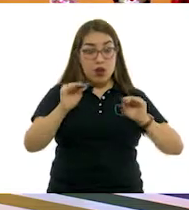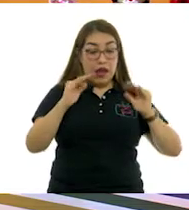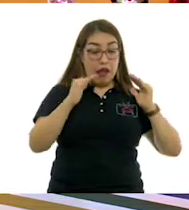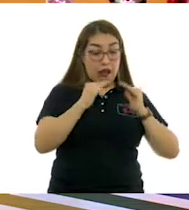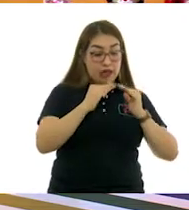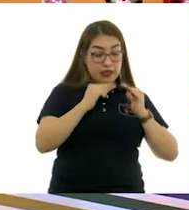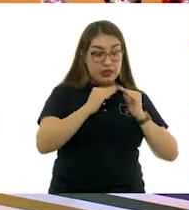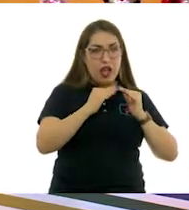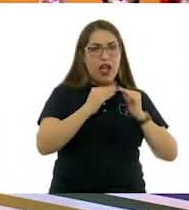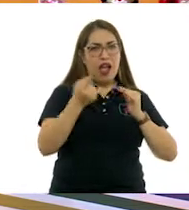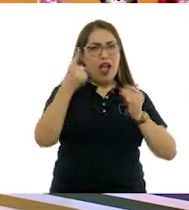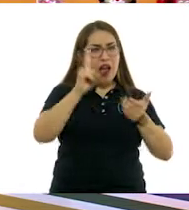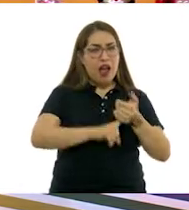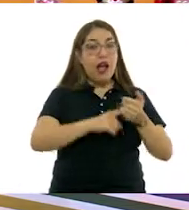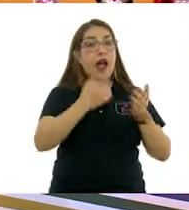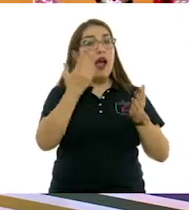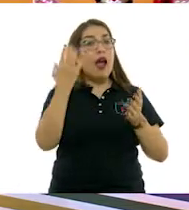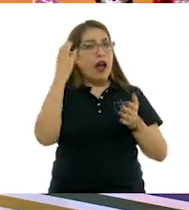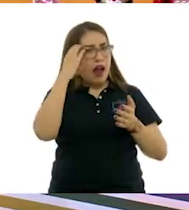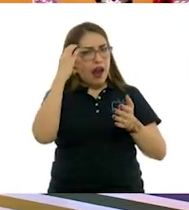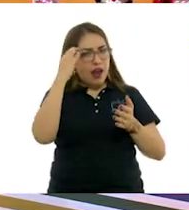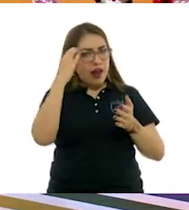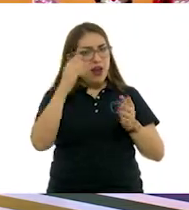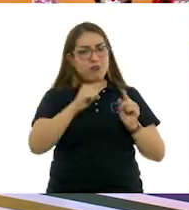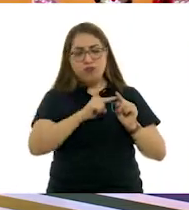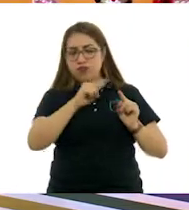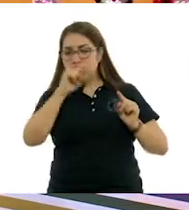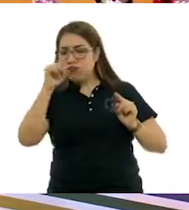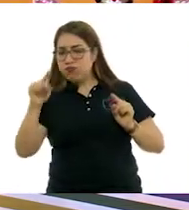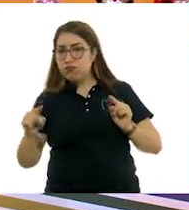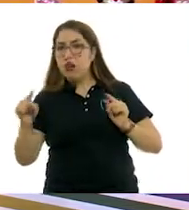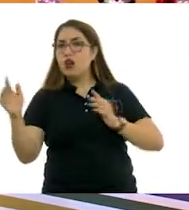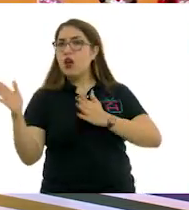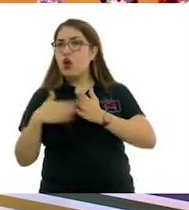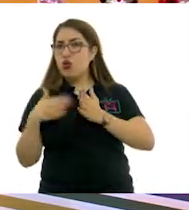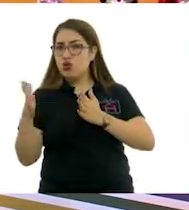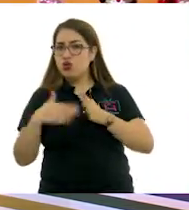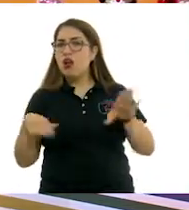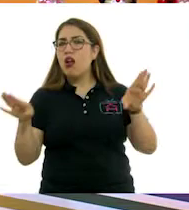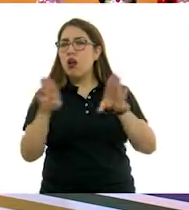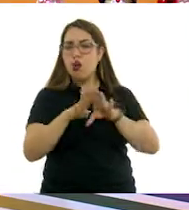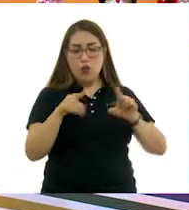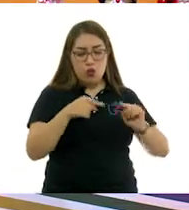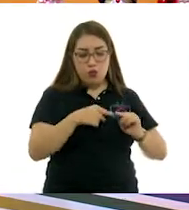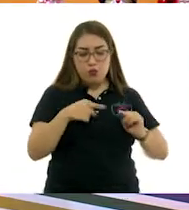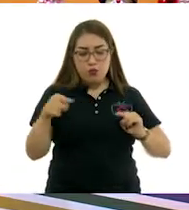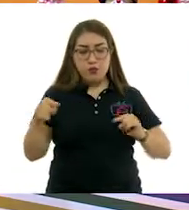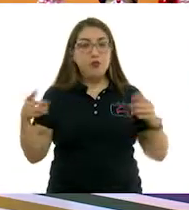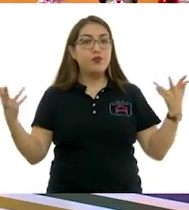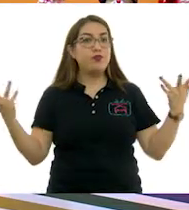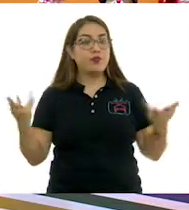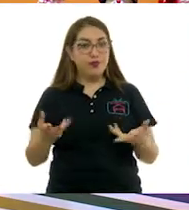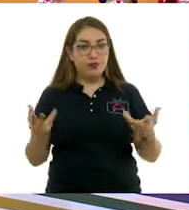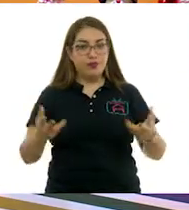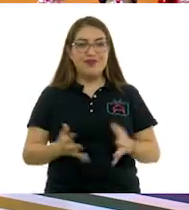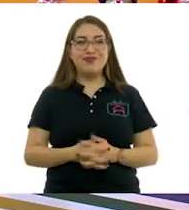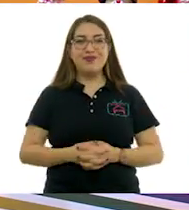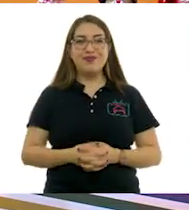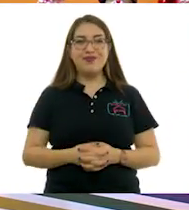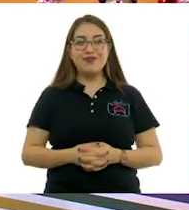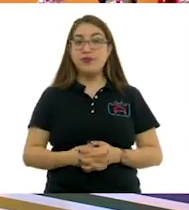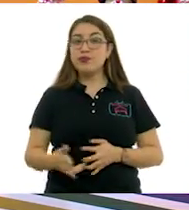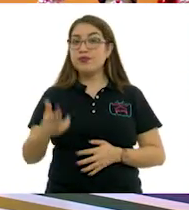nuestra cama hasta la cocina. Pero vamos a ver entonces cómo lo podemos hacer, pero identificando este tipo